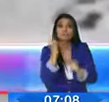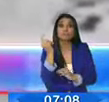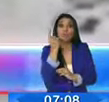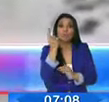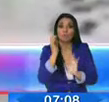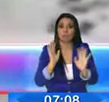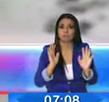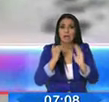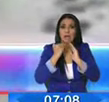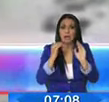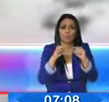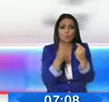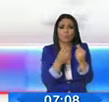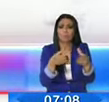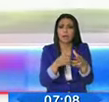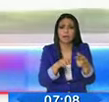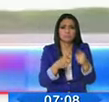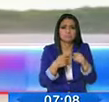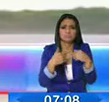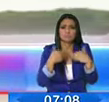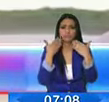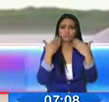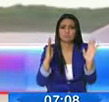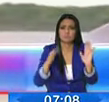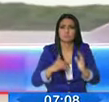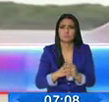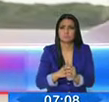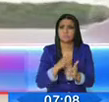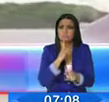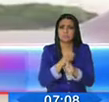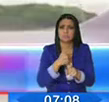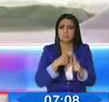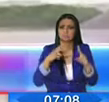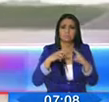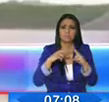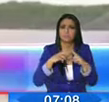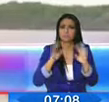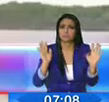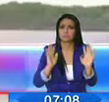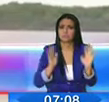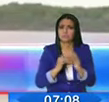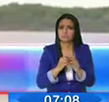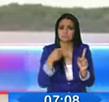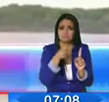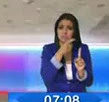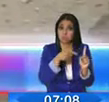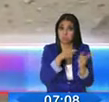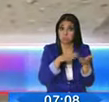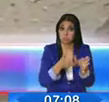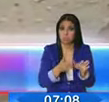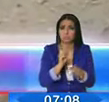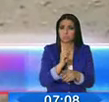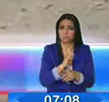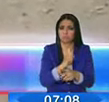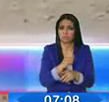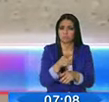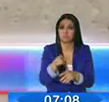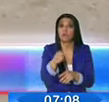de algún grupo de amigos y que el